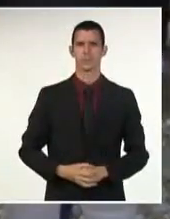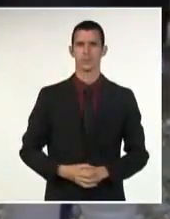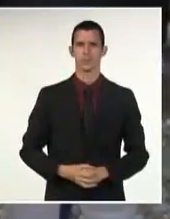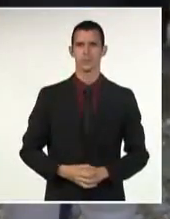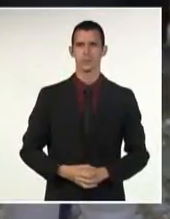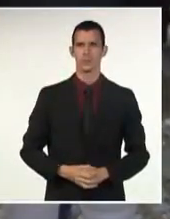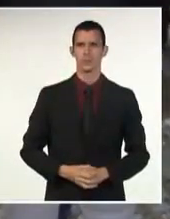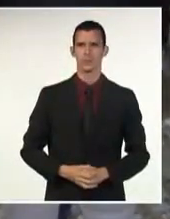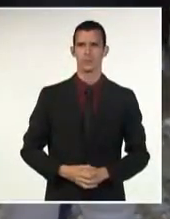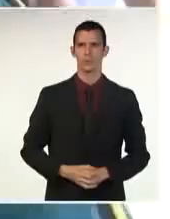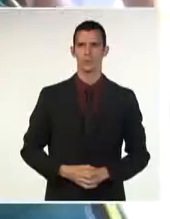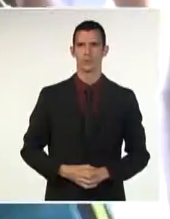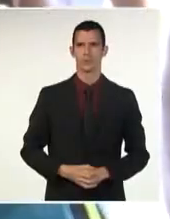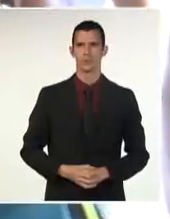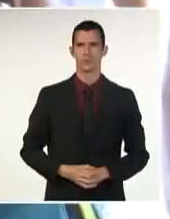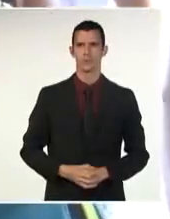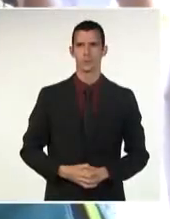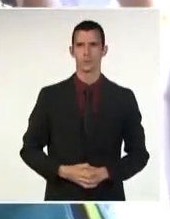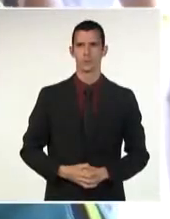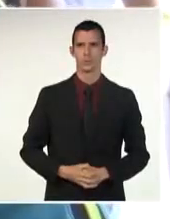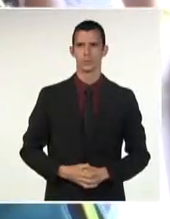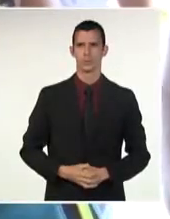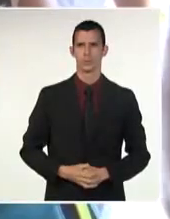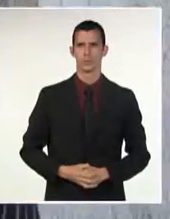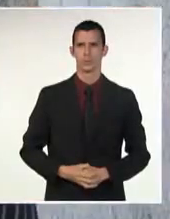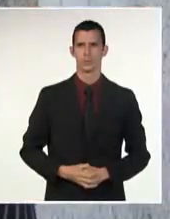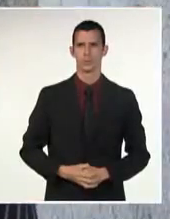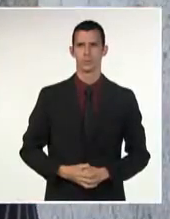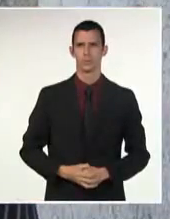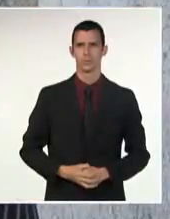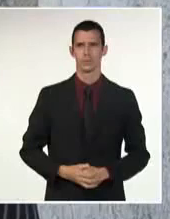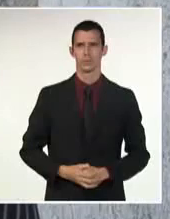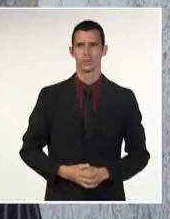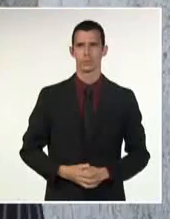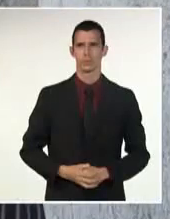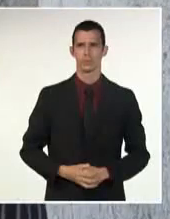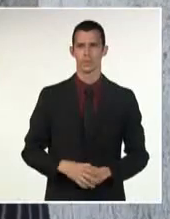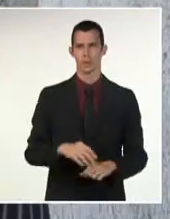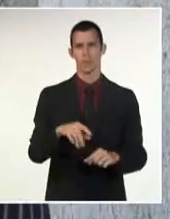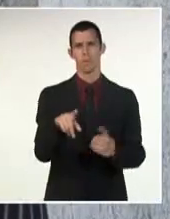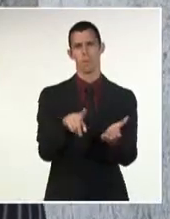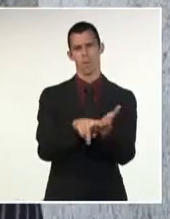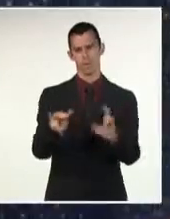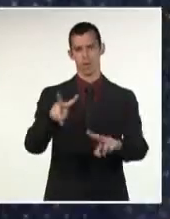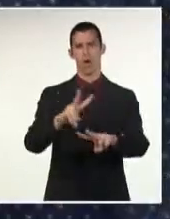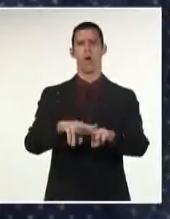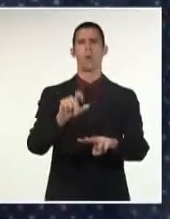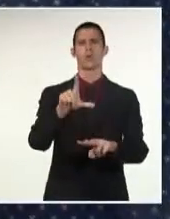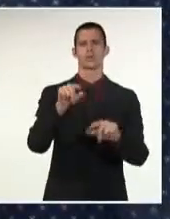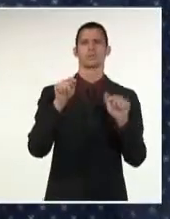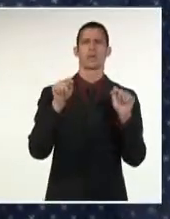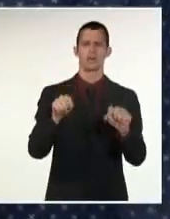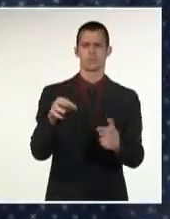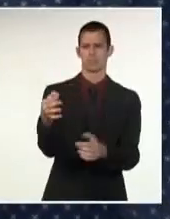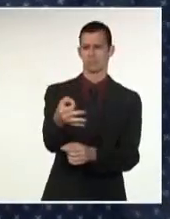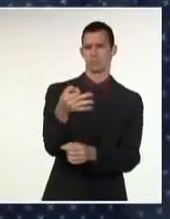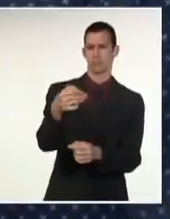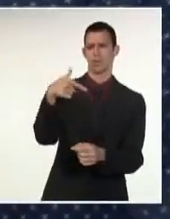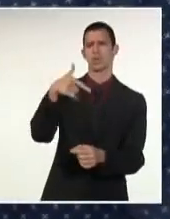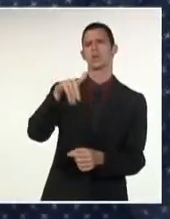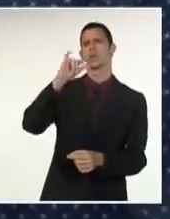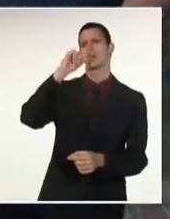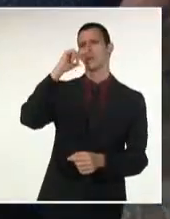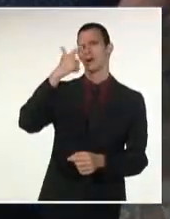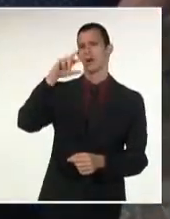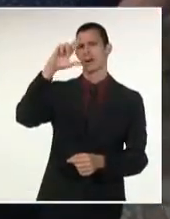Este viernes, los candidatos a diputados al Parlamento por el municipio de Jibara regresaron a Caletones. En la comunidad costera se dio